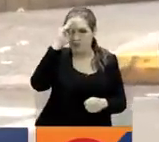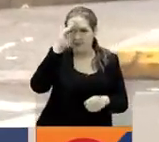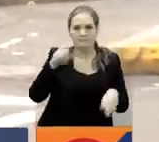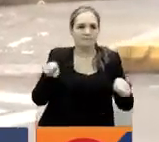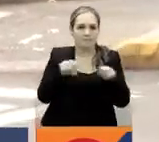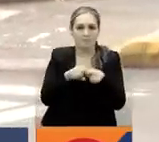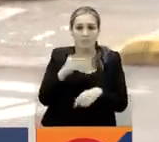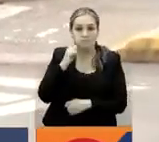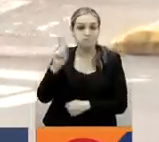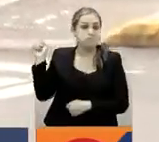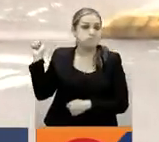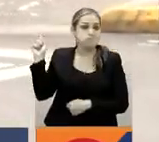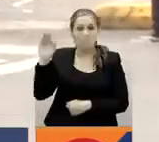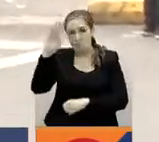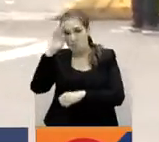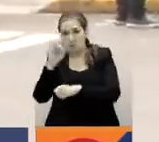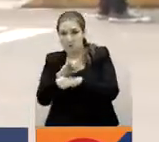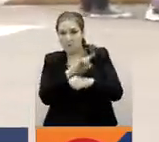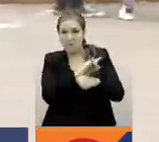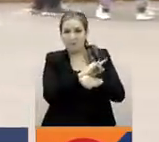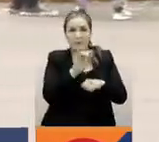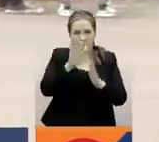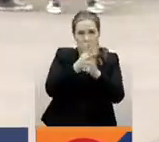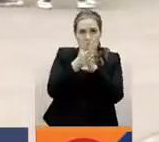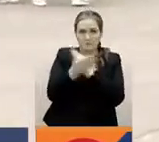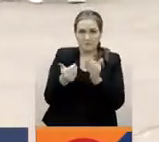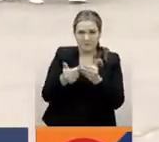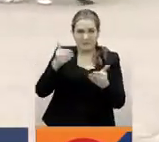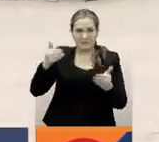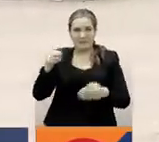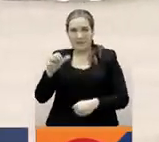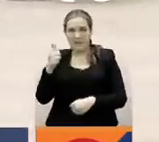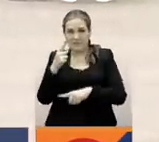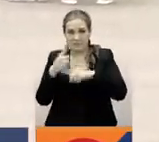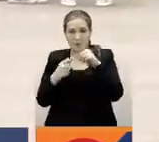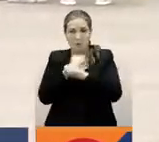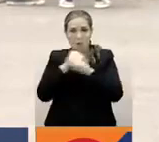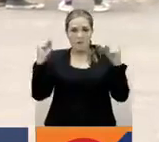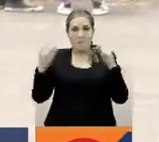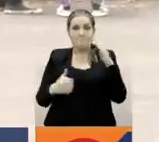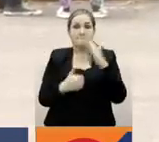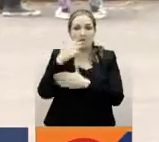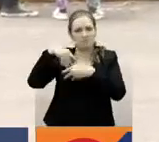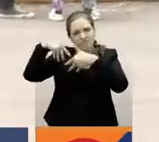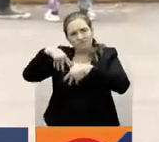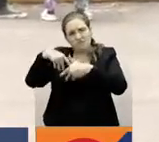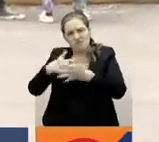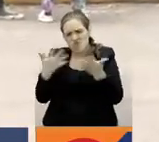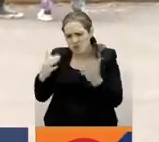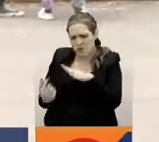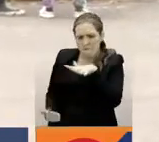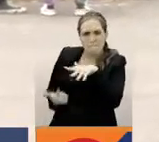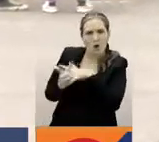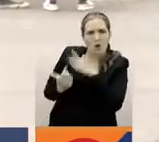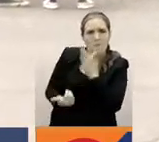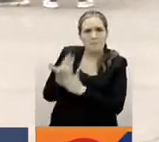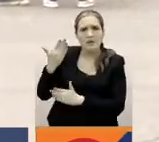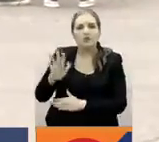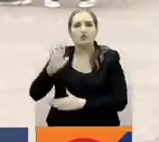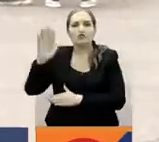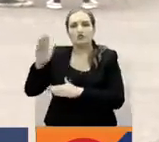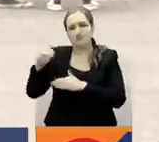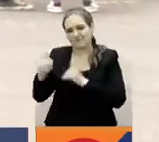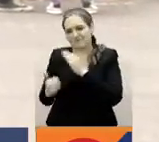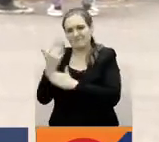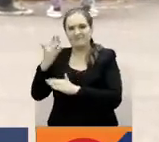en este momento. Pues le cuento que hacia las 10:30 de la mañana inició desde esta marcha, inició desde la Puerta del Sol y